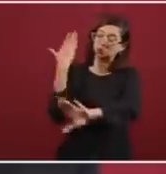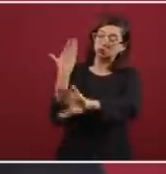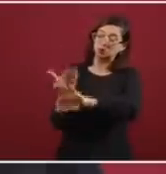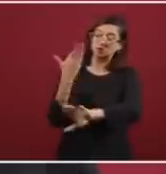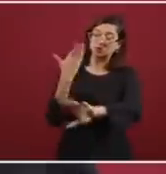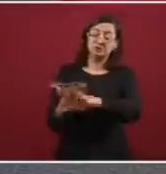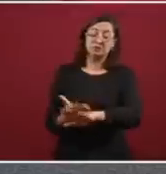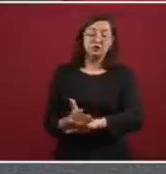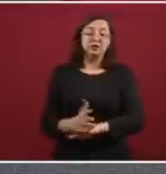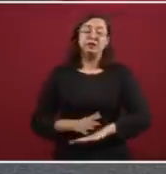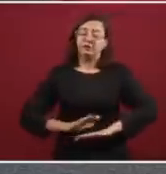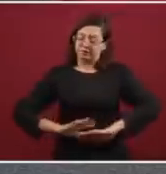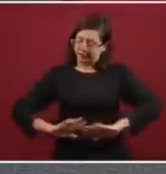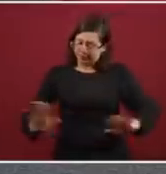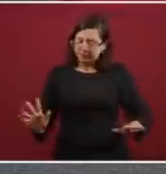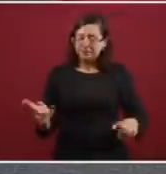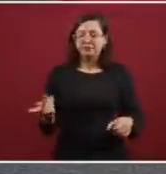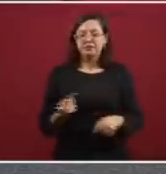Entonces ya pasó.